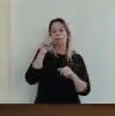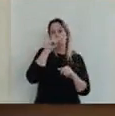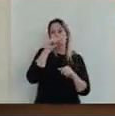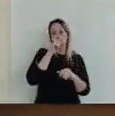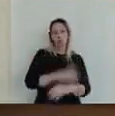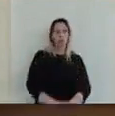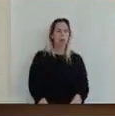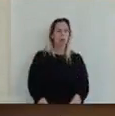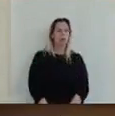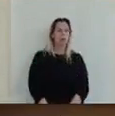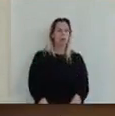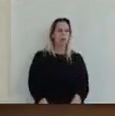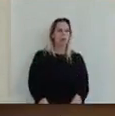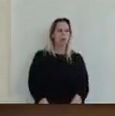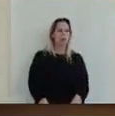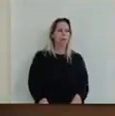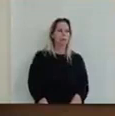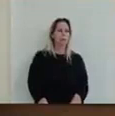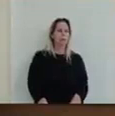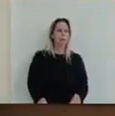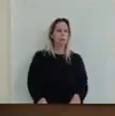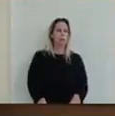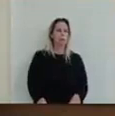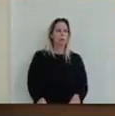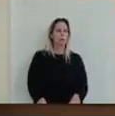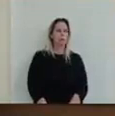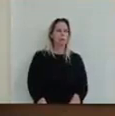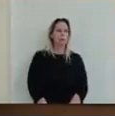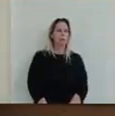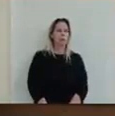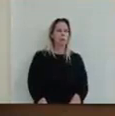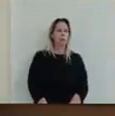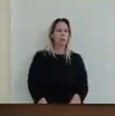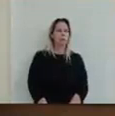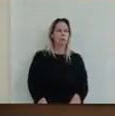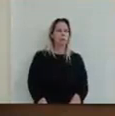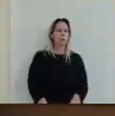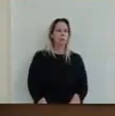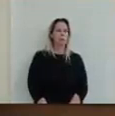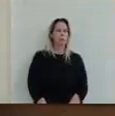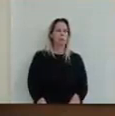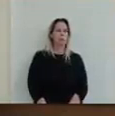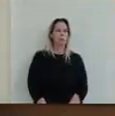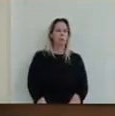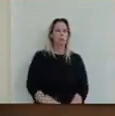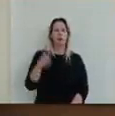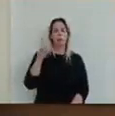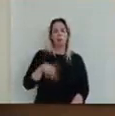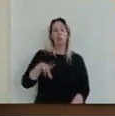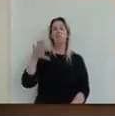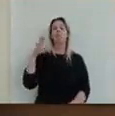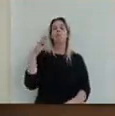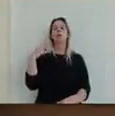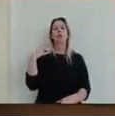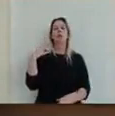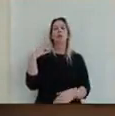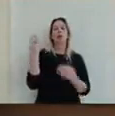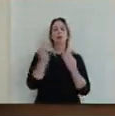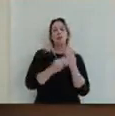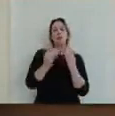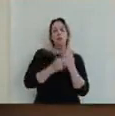con el, junto con la provincia de Corrientes, se va a poner un puesto para el control de los camiones en la ruta